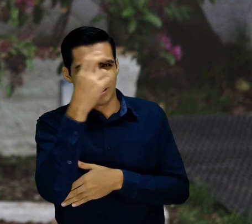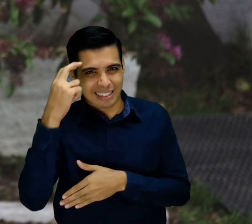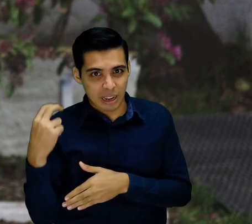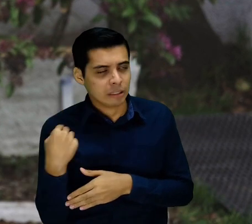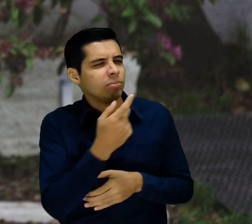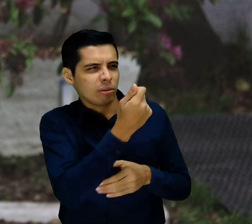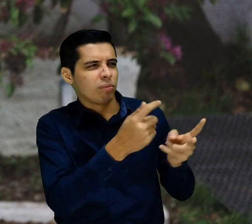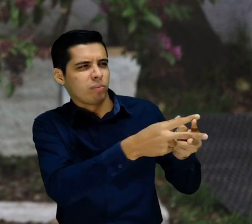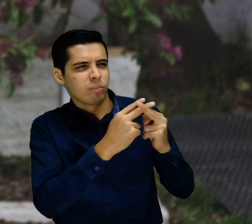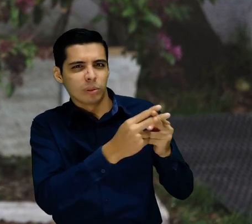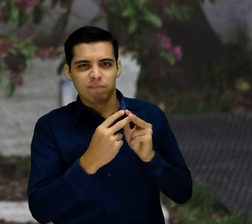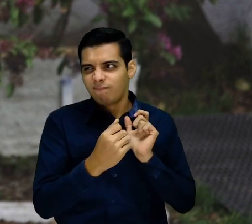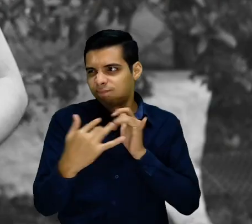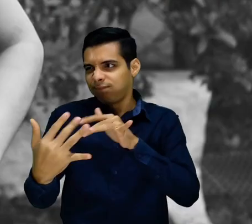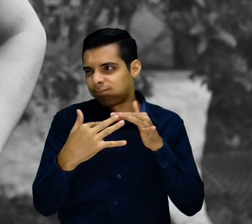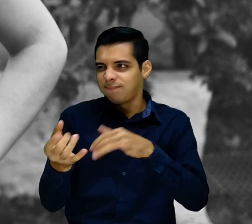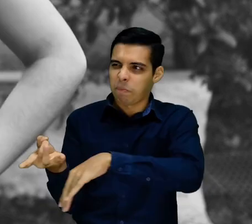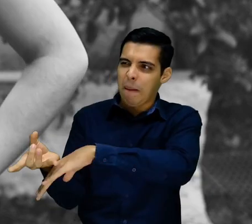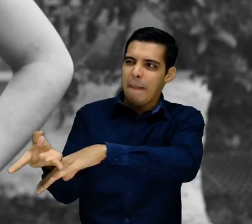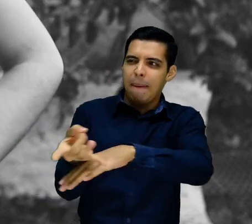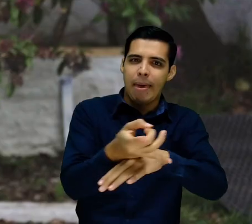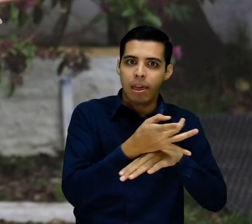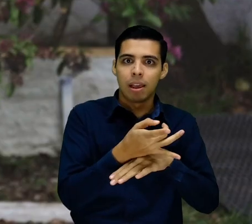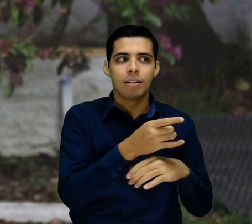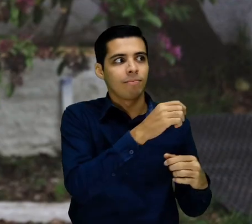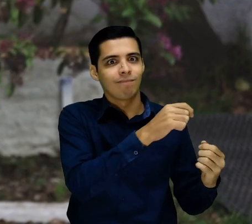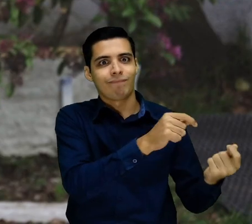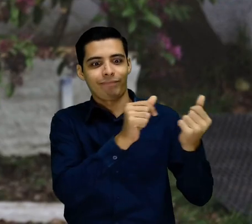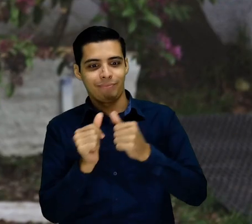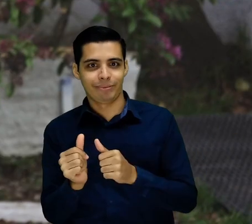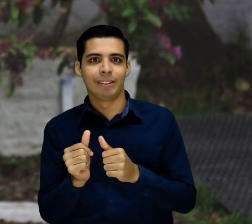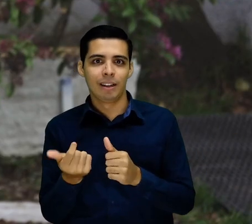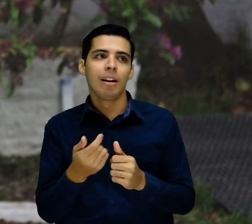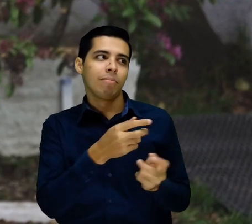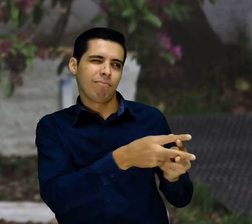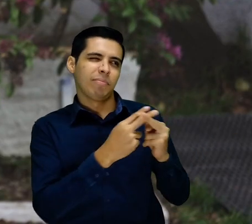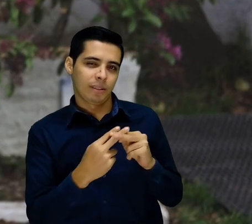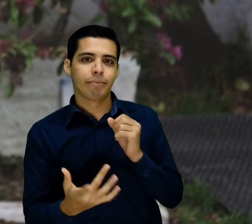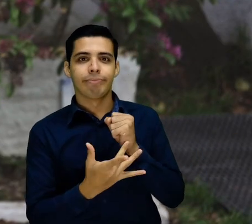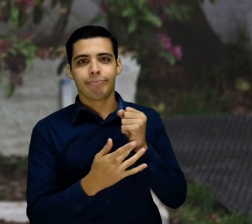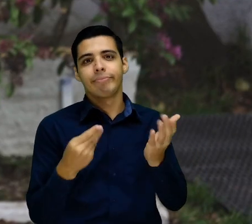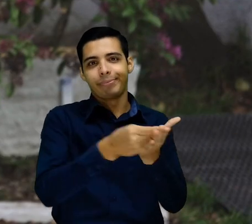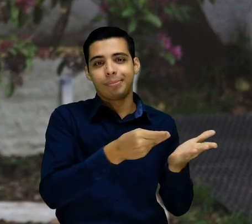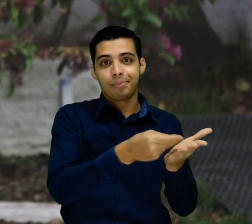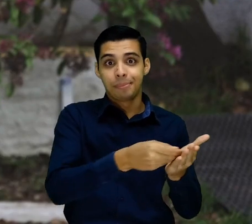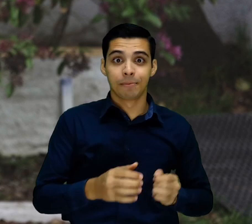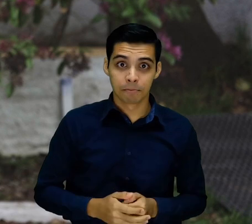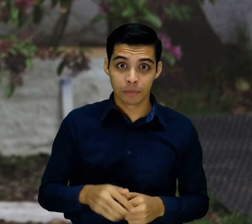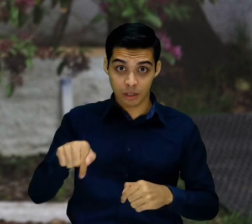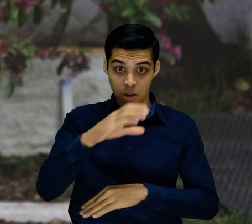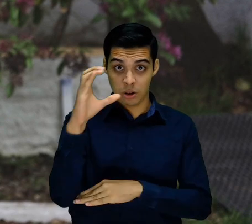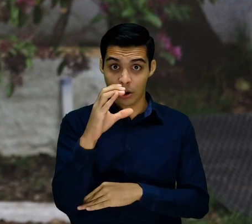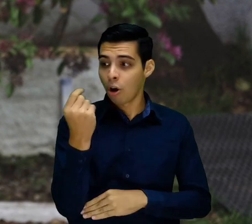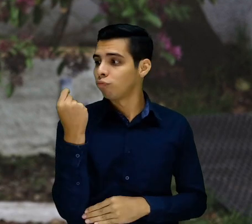financiar las guerras de independencia. Qué tiempos aquellos, ¿no? Con esto podemos darnos cuenta que la deuda externa no es algo nuevo para nuestro país,